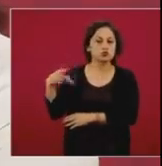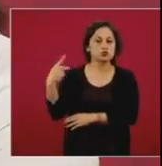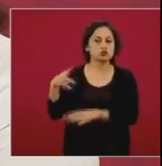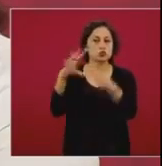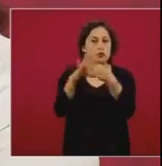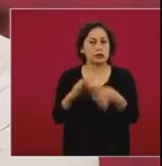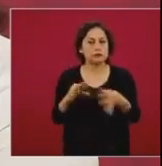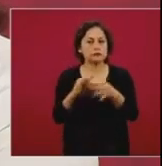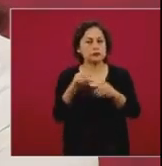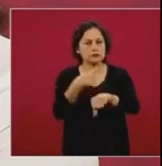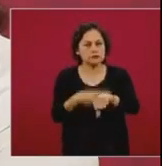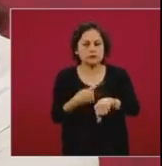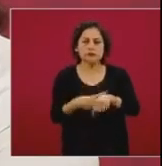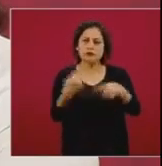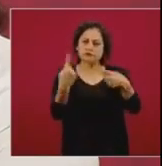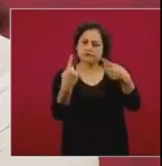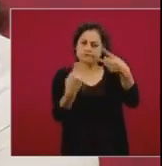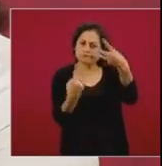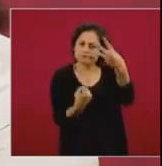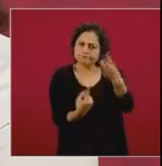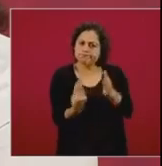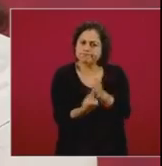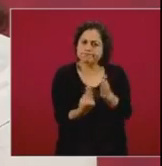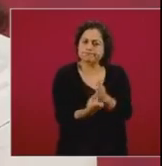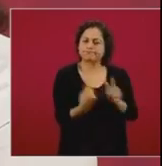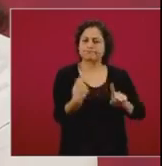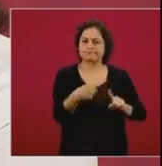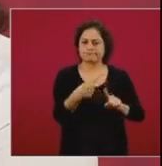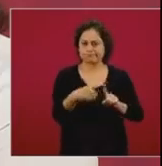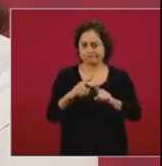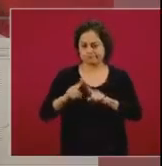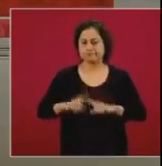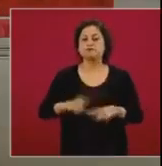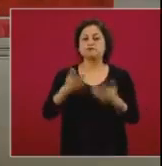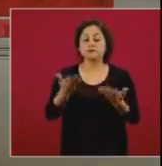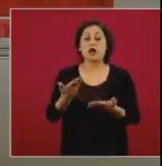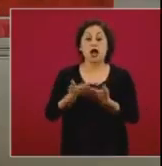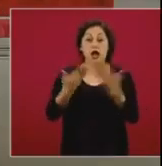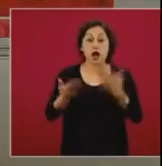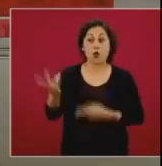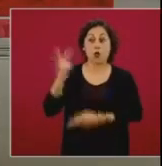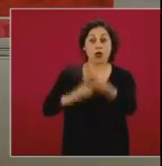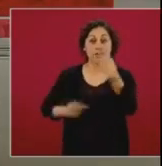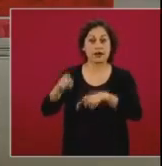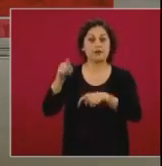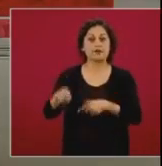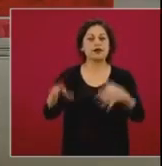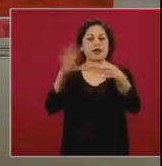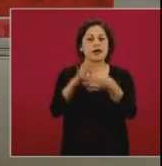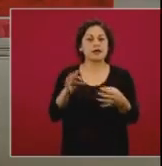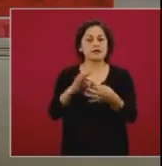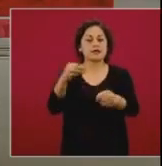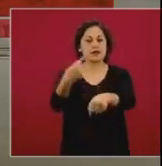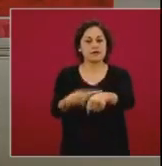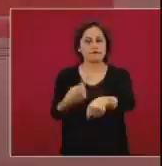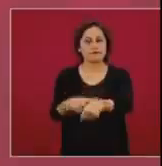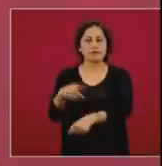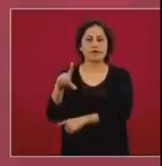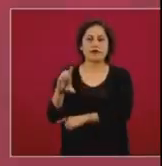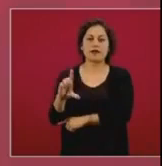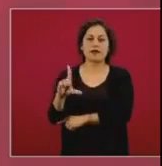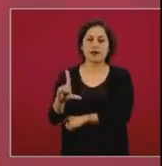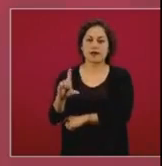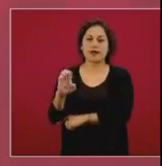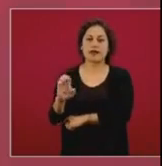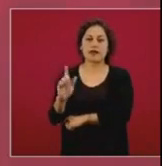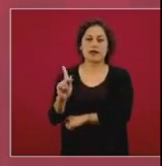control, etcétera. Y en esta ocasión nos acompaña para presentar sobre lepra. Lepra, luego